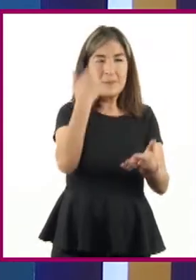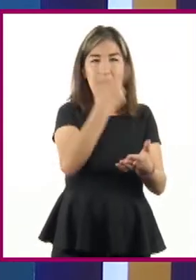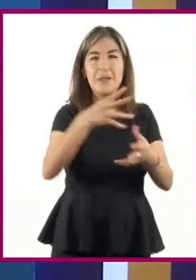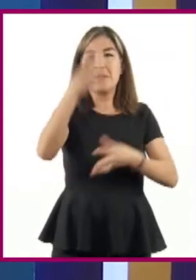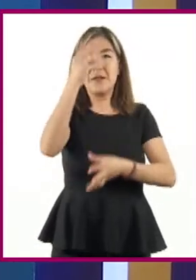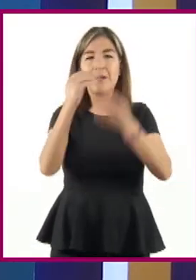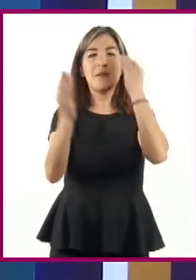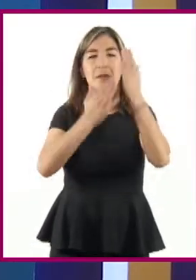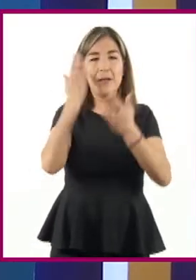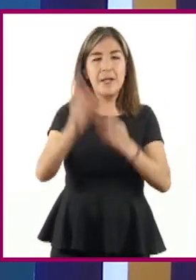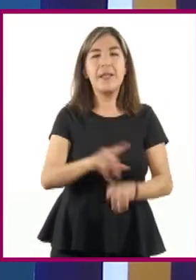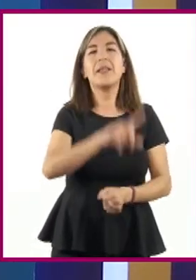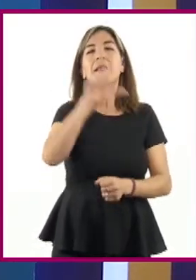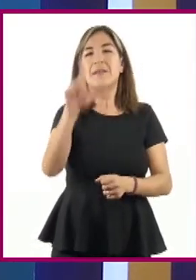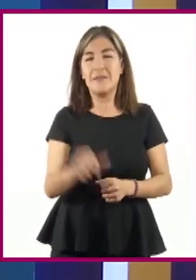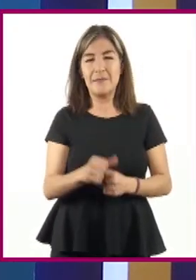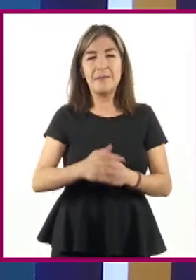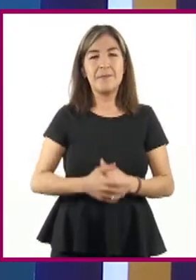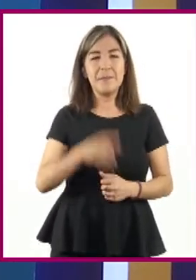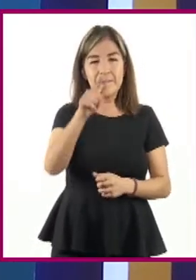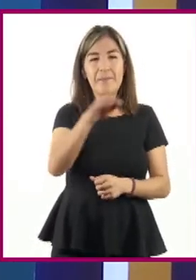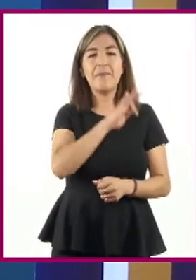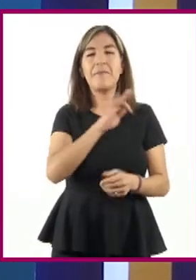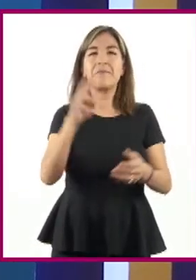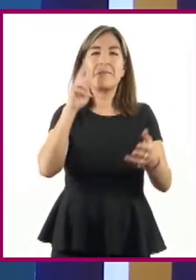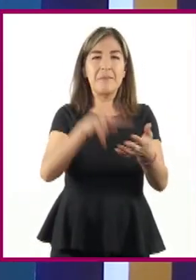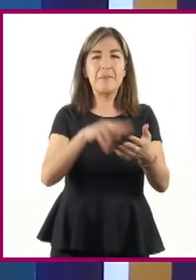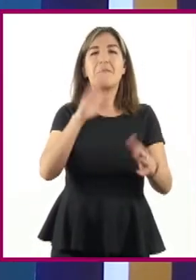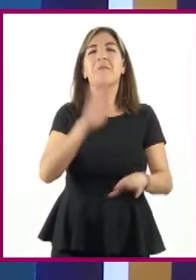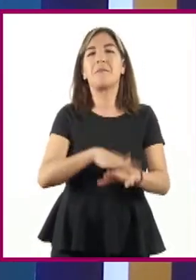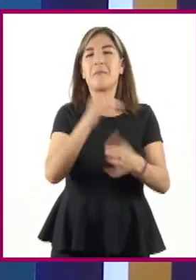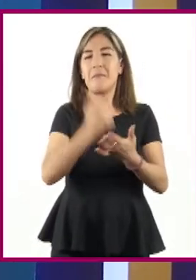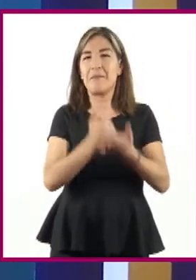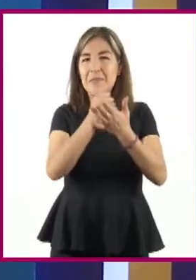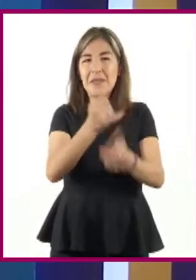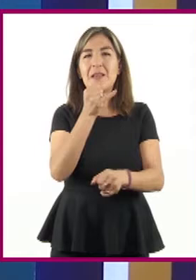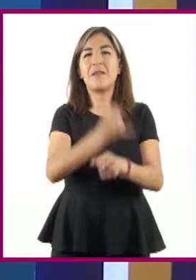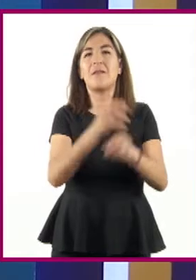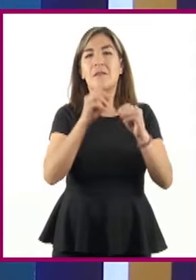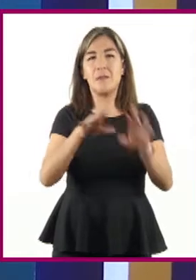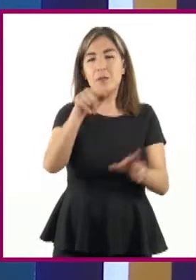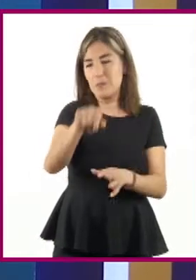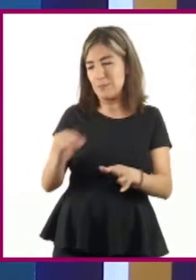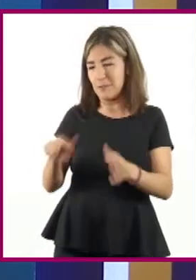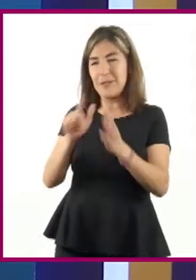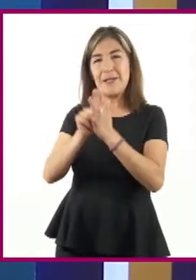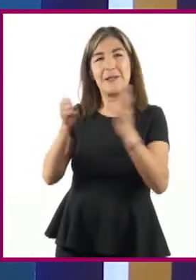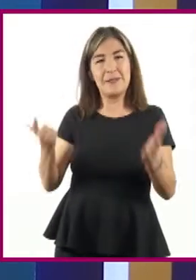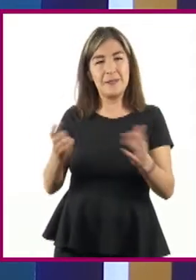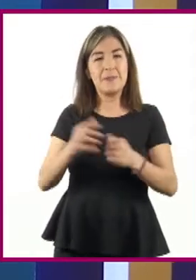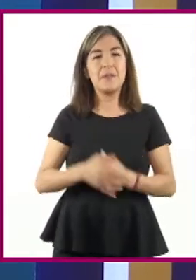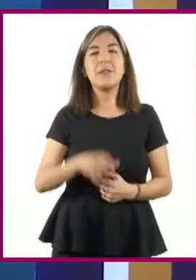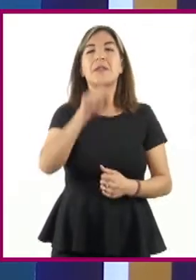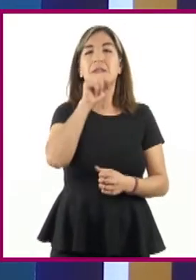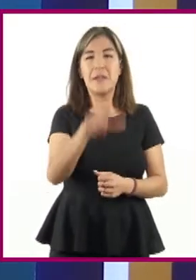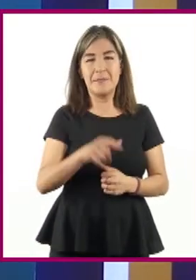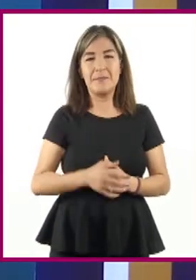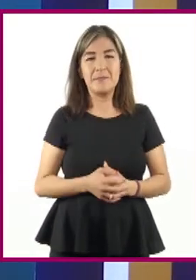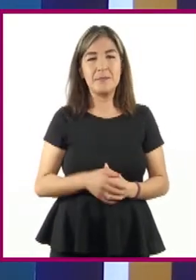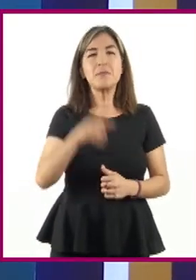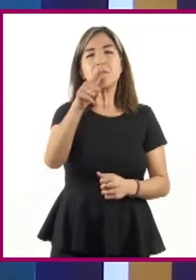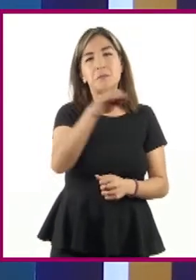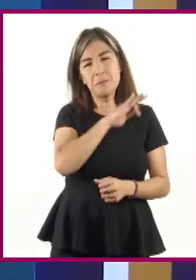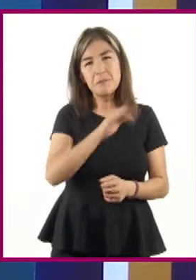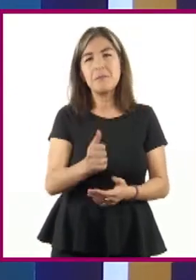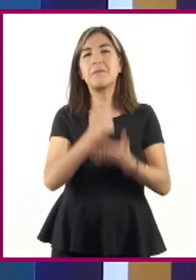estudiaremos, y posteriormente podrán consultar y apoyarse con la información de su libro de texto. Asimismo, pueden